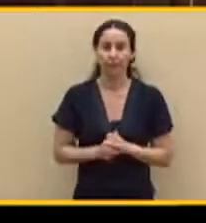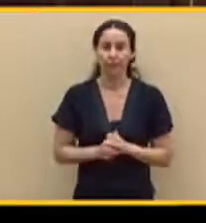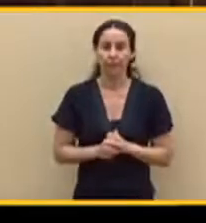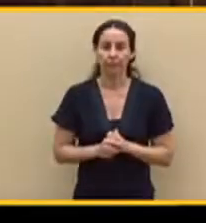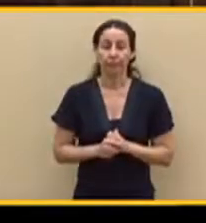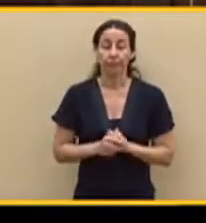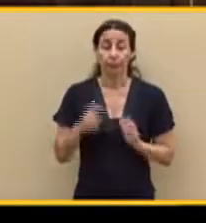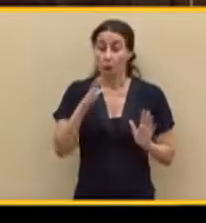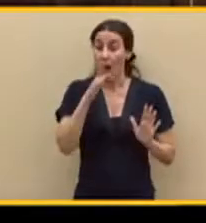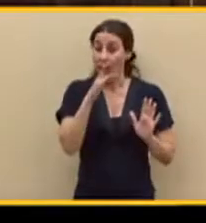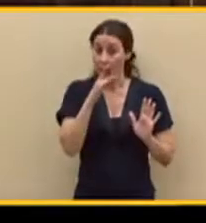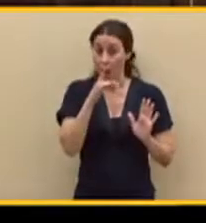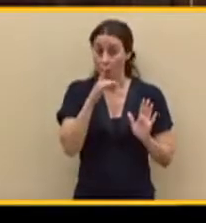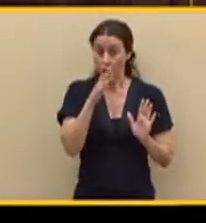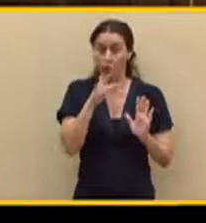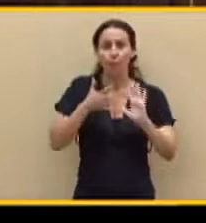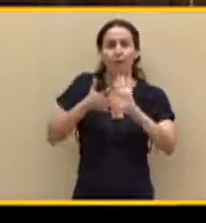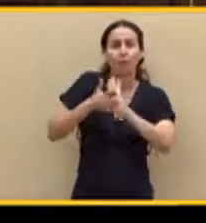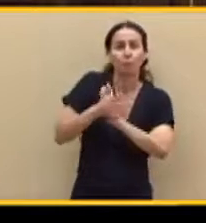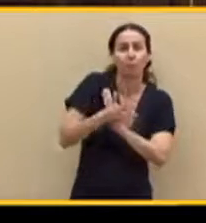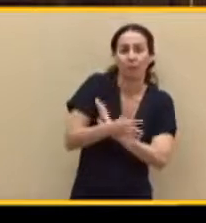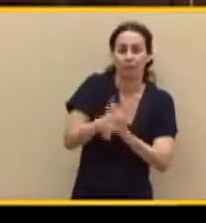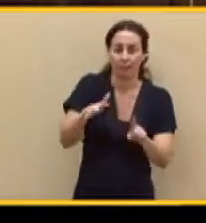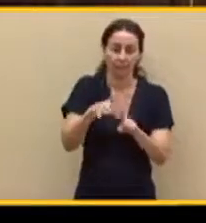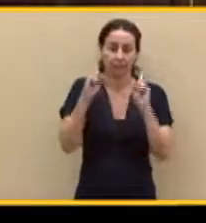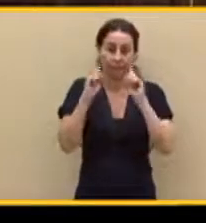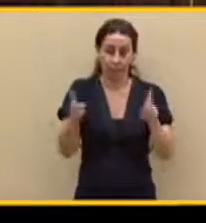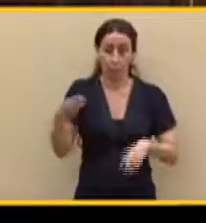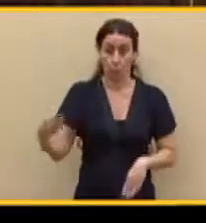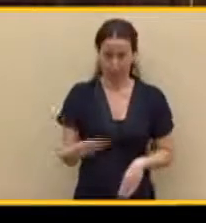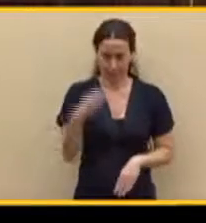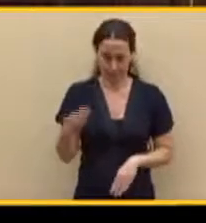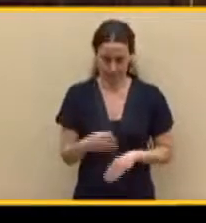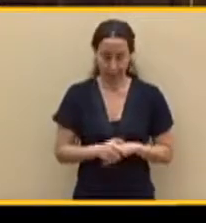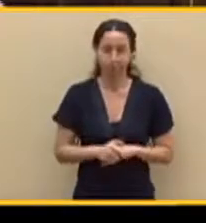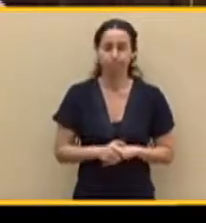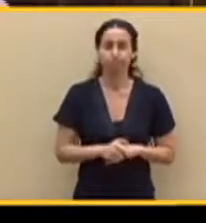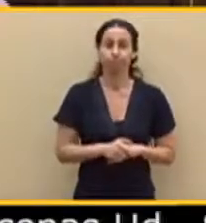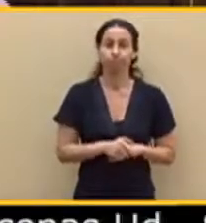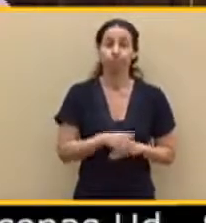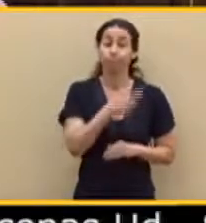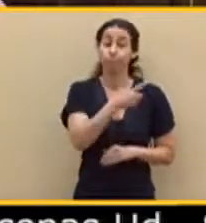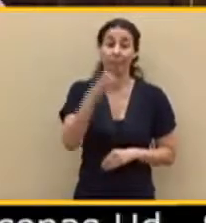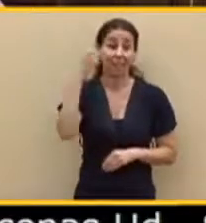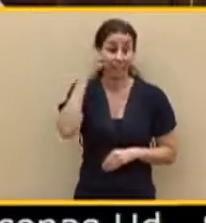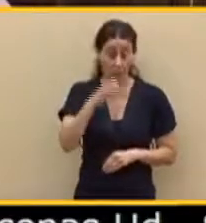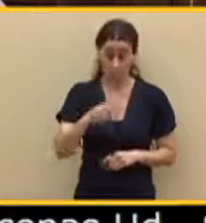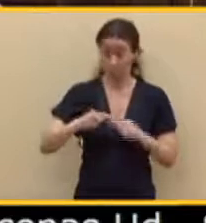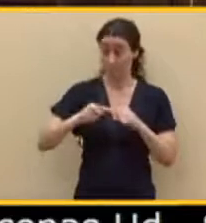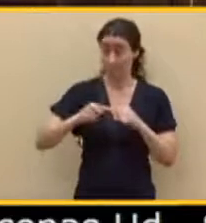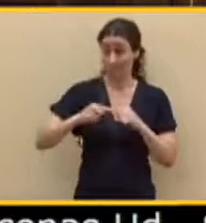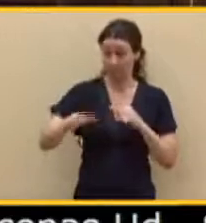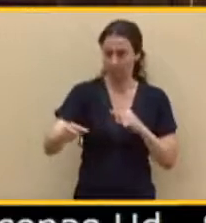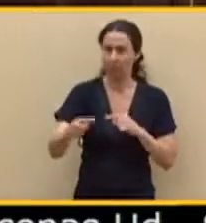en el caso Bárcenas. A Bárcenas usted, señor Rajoy, le dijo por SMS la conocida frase Luis se fuerte, que